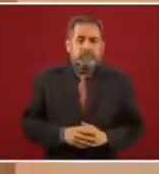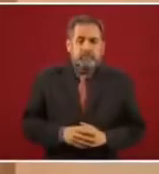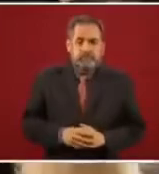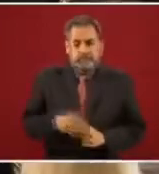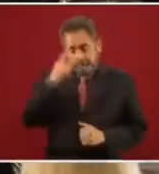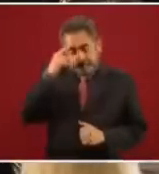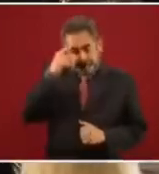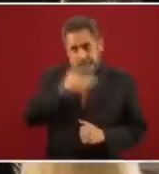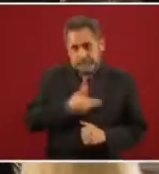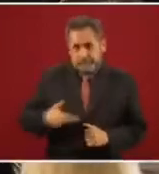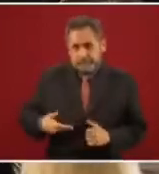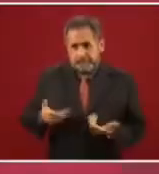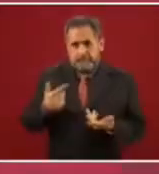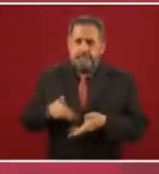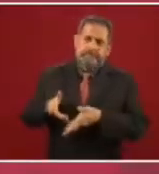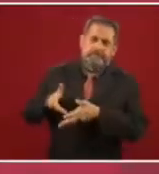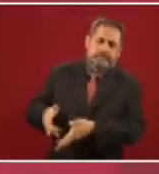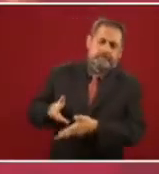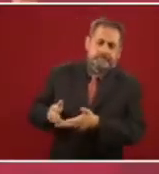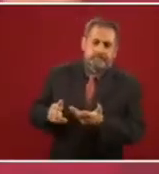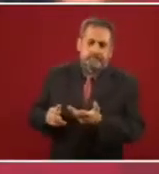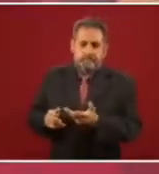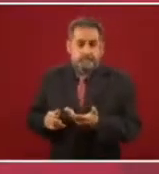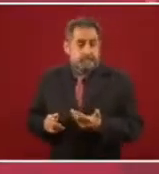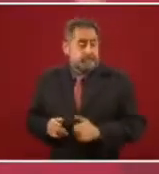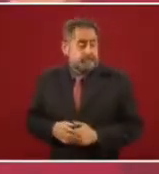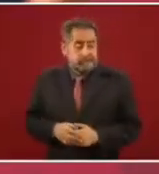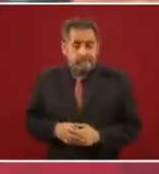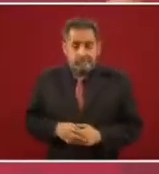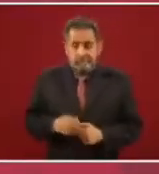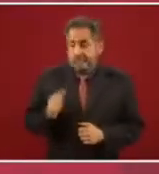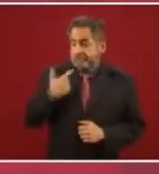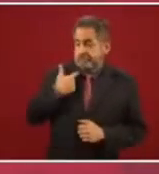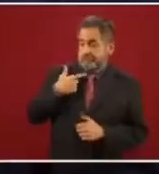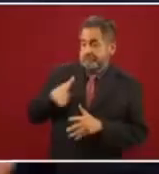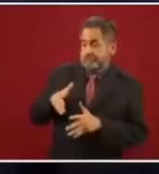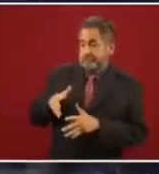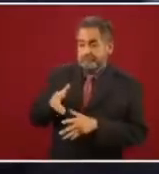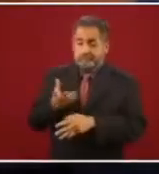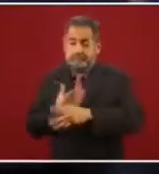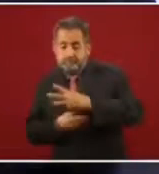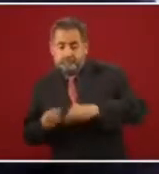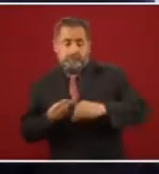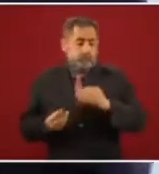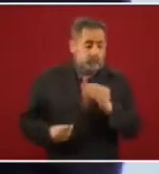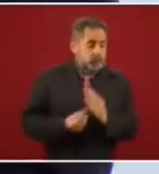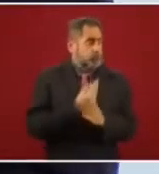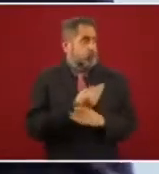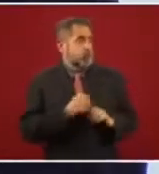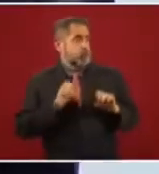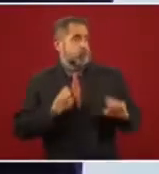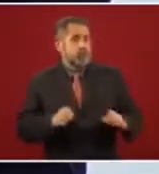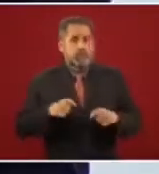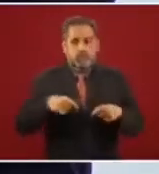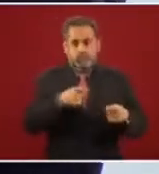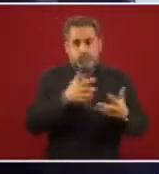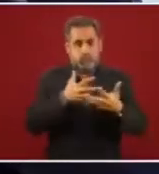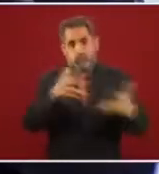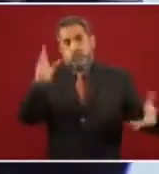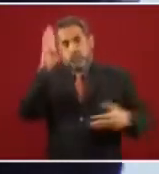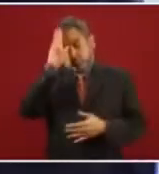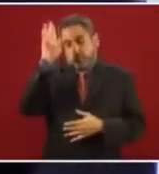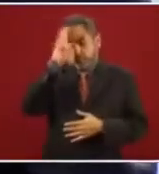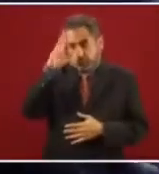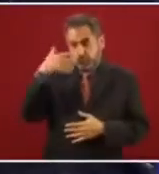Estaban convertidas en chatarra, ¿no? Las anteriores, y había que tener uno nuevo y grandote, porque